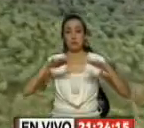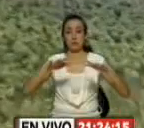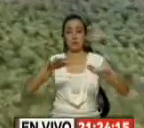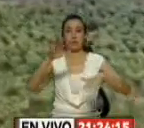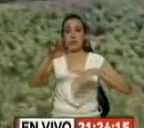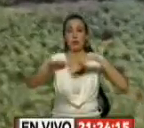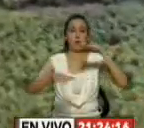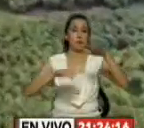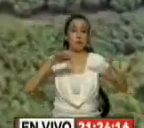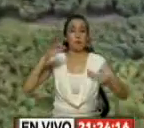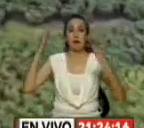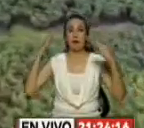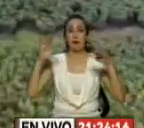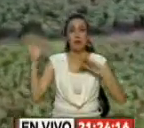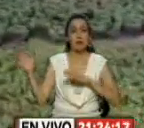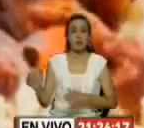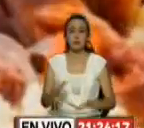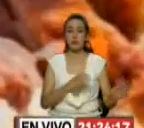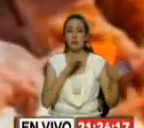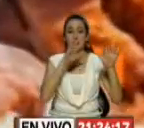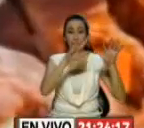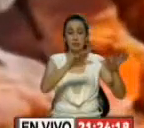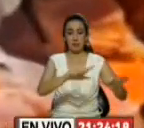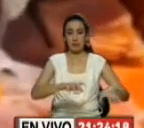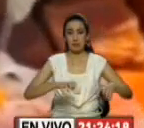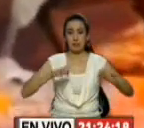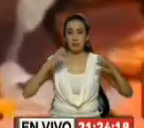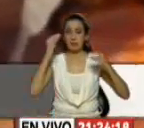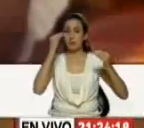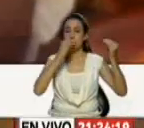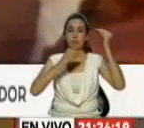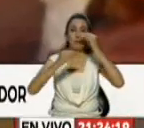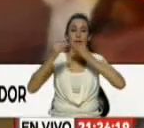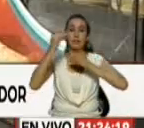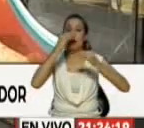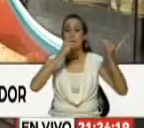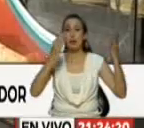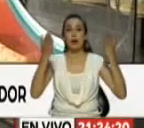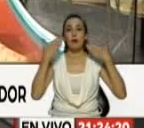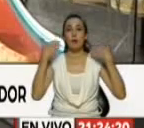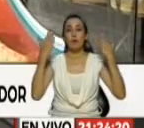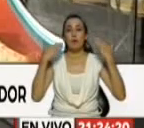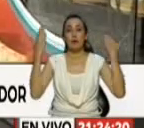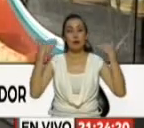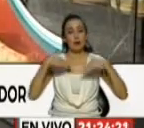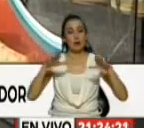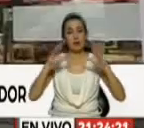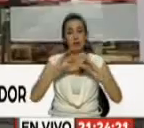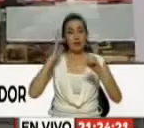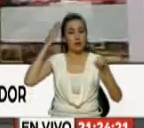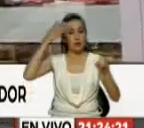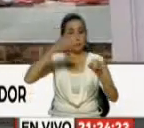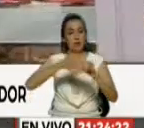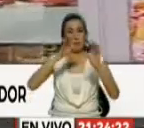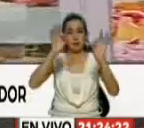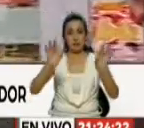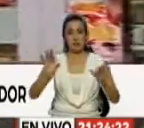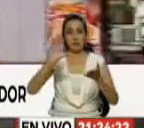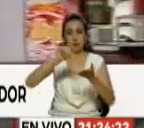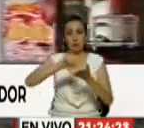las zonas agrícolas de Los Ríos, la gastronomía en Bolívar e incluso los de Guayaquil podrán optar por quedarse en su